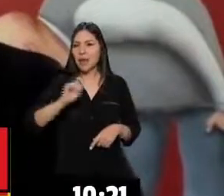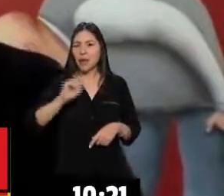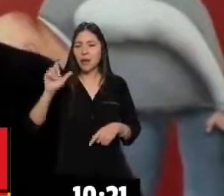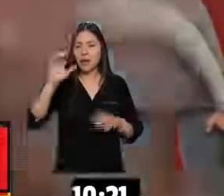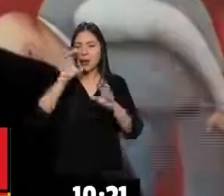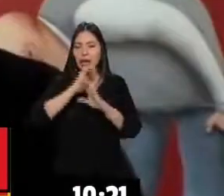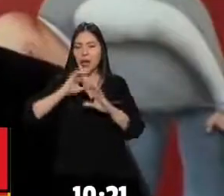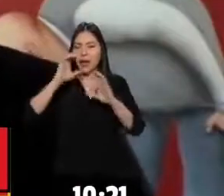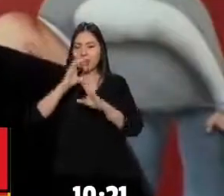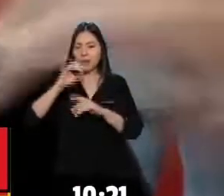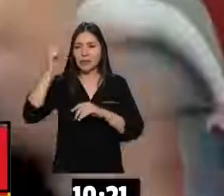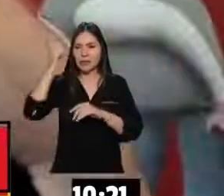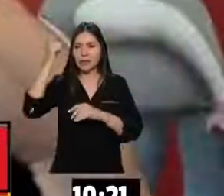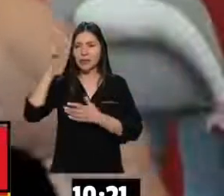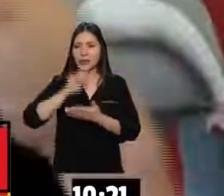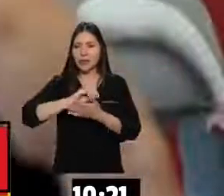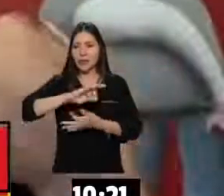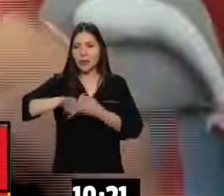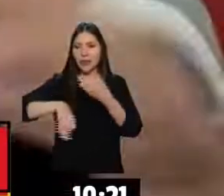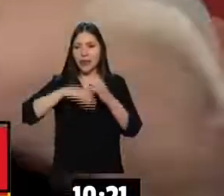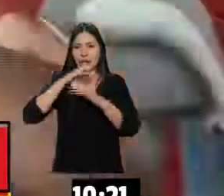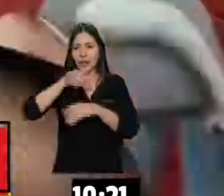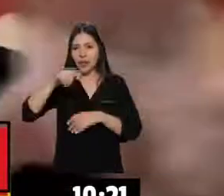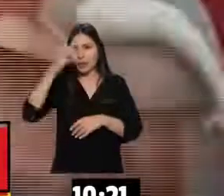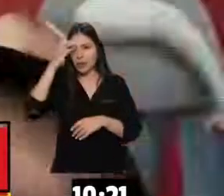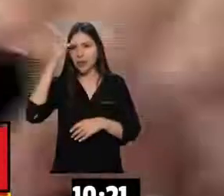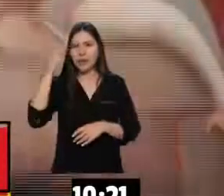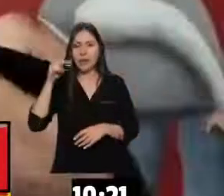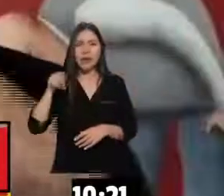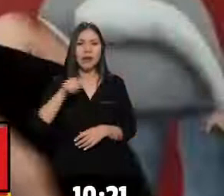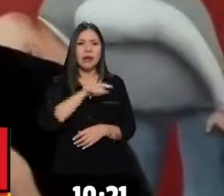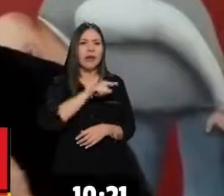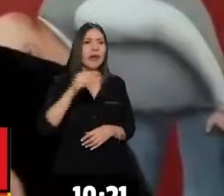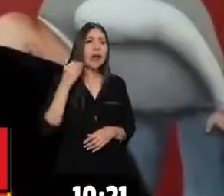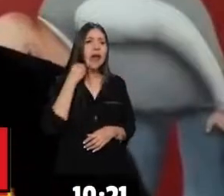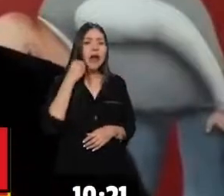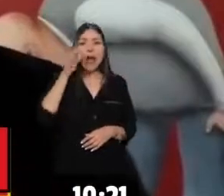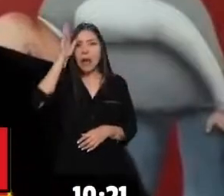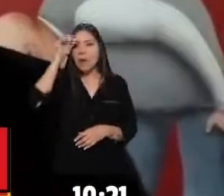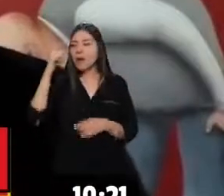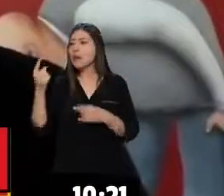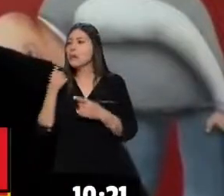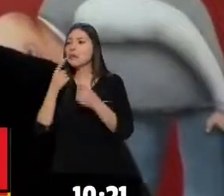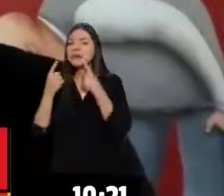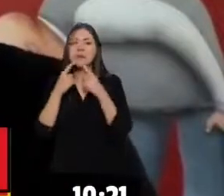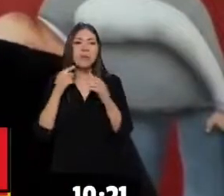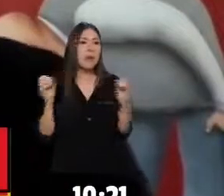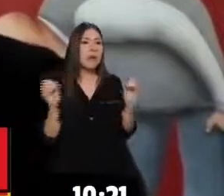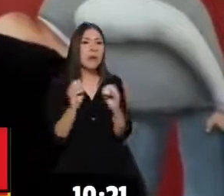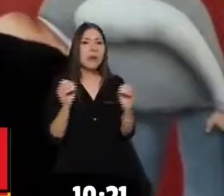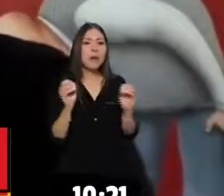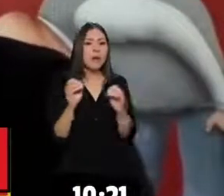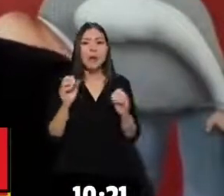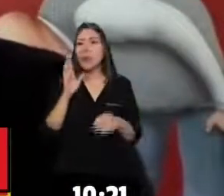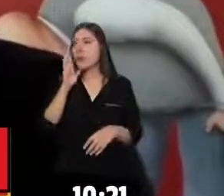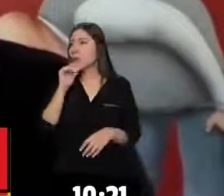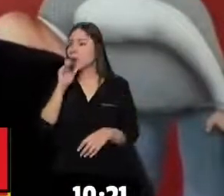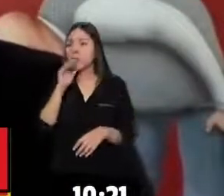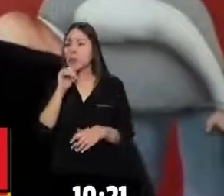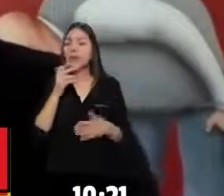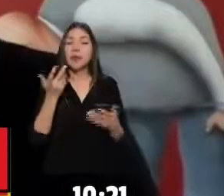canciones que todo el mundo conoce, pero nuestros abogados no se pusieron de acuerdo y entonces pues